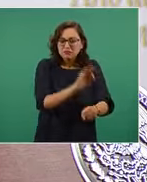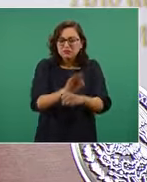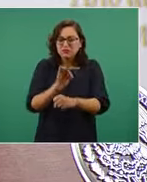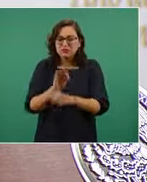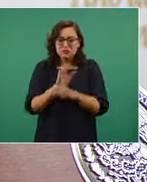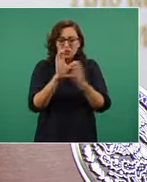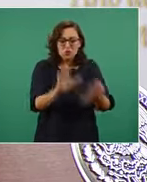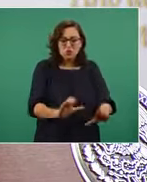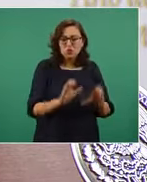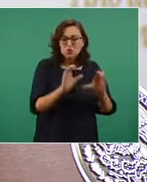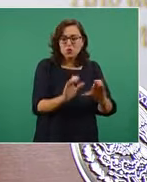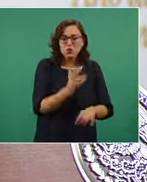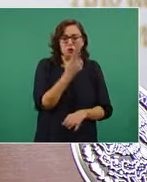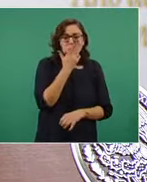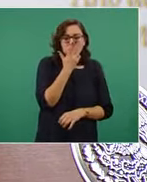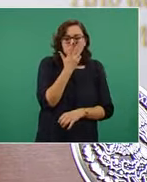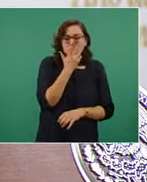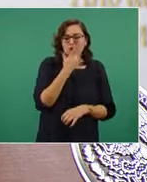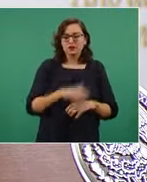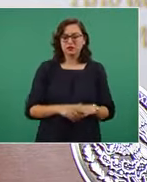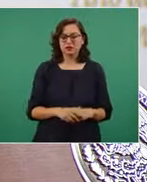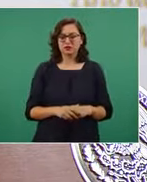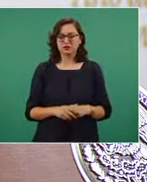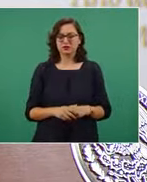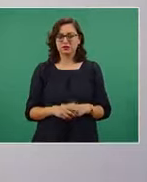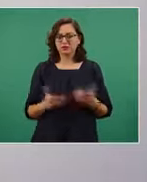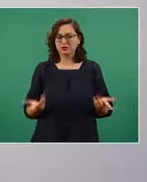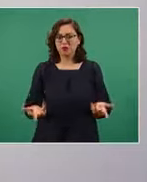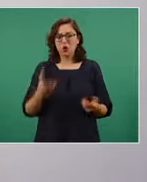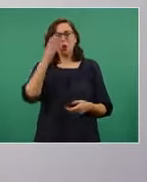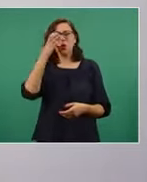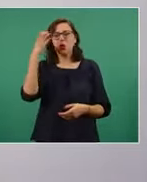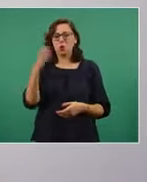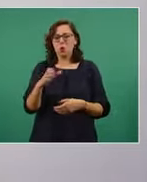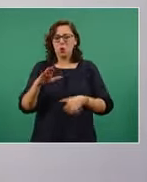o no permitir la crueldad